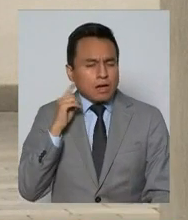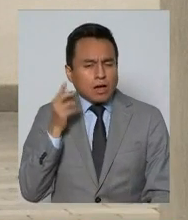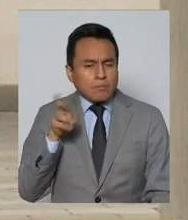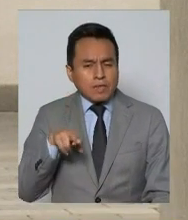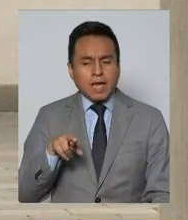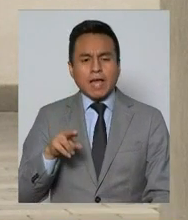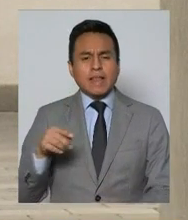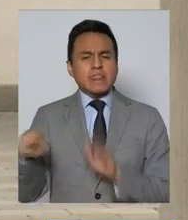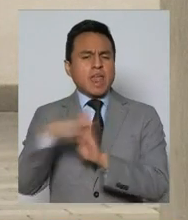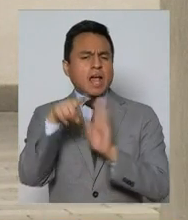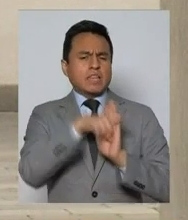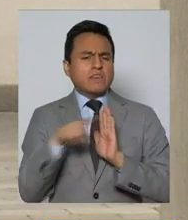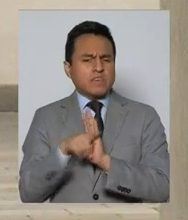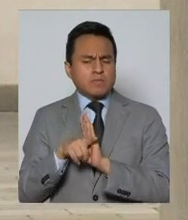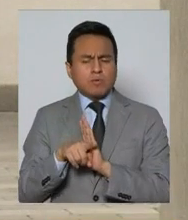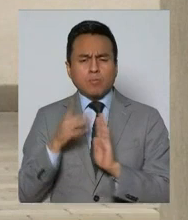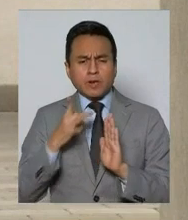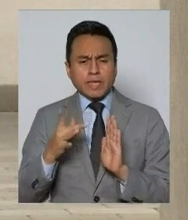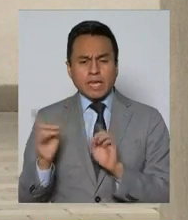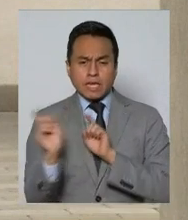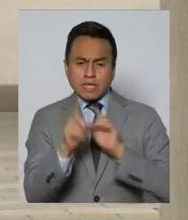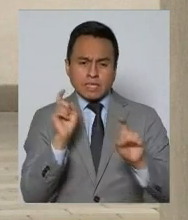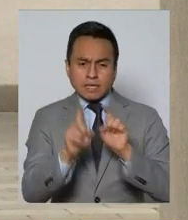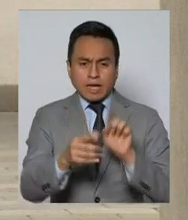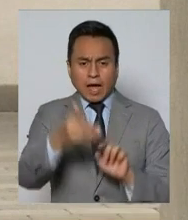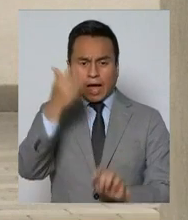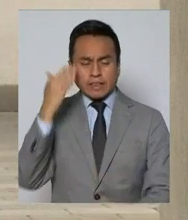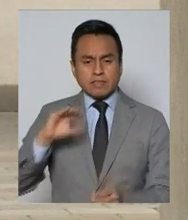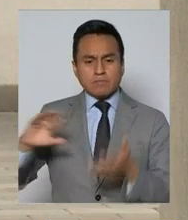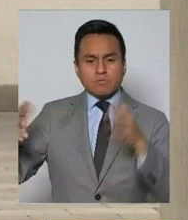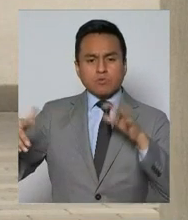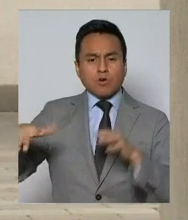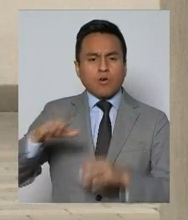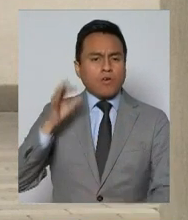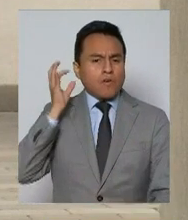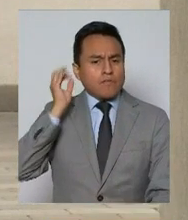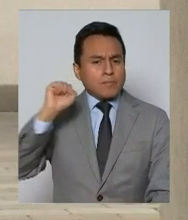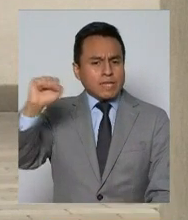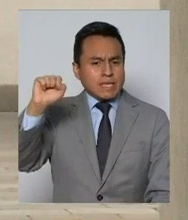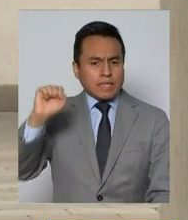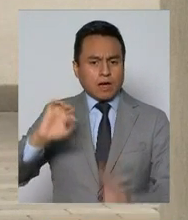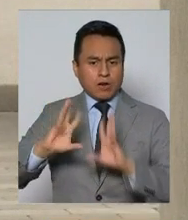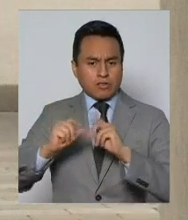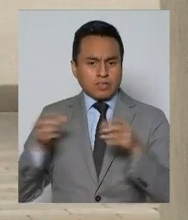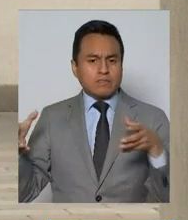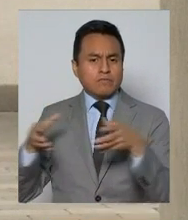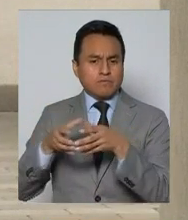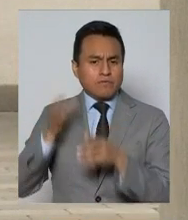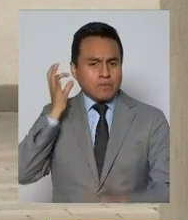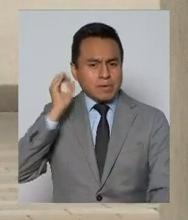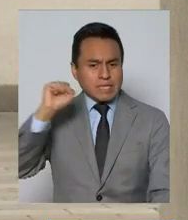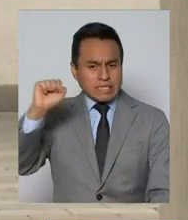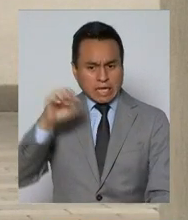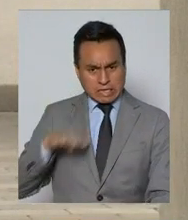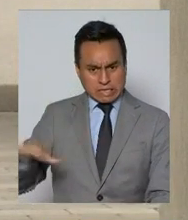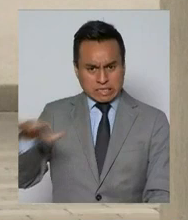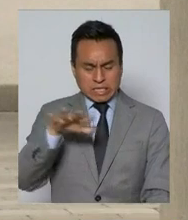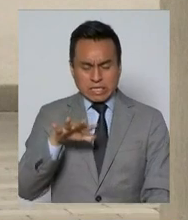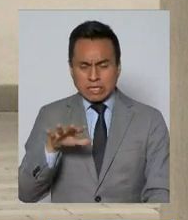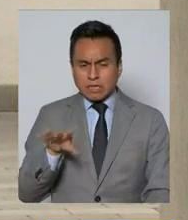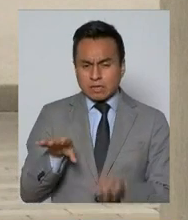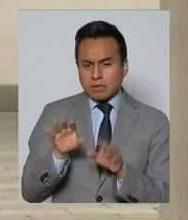De negativismo. Esto por las críticas que sobre todo recibió del mundo feminista o de las organizaciones feministas. ¿Usted comparte esa ola